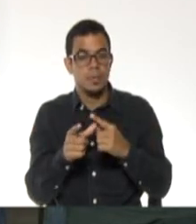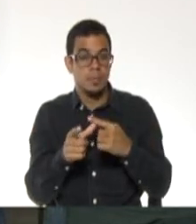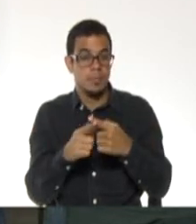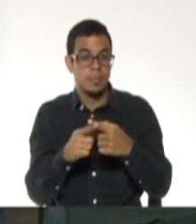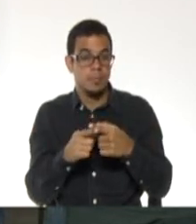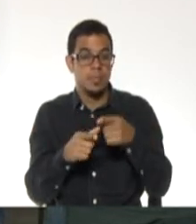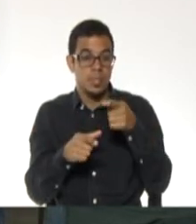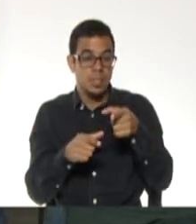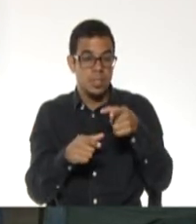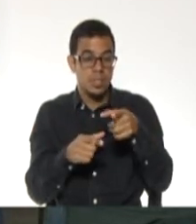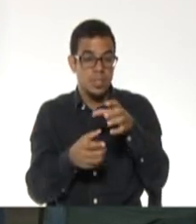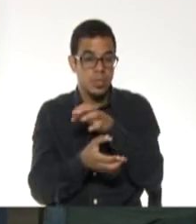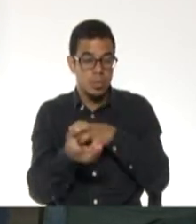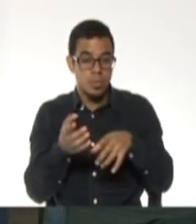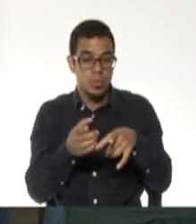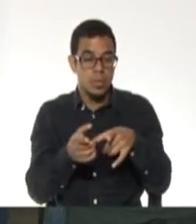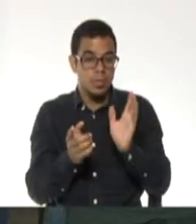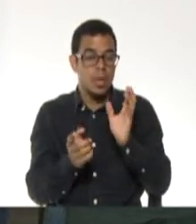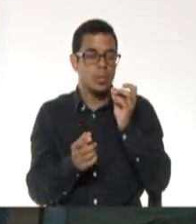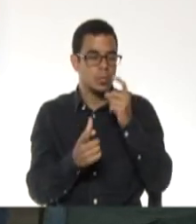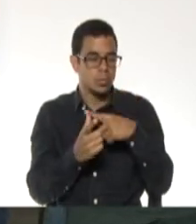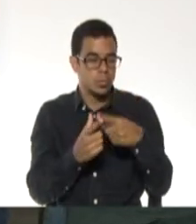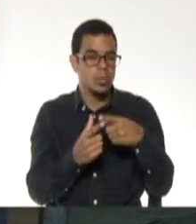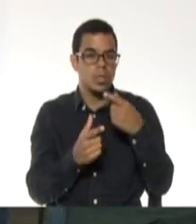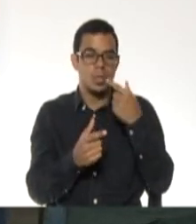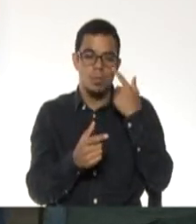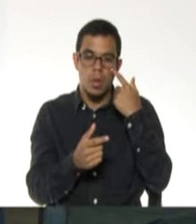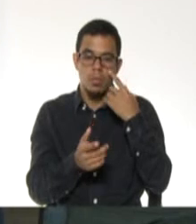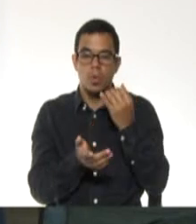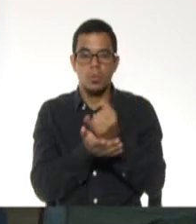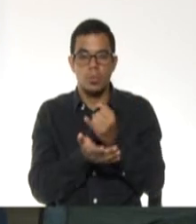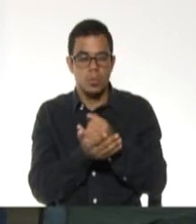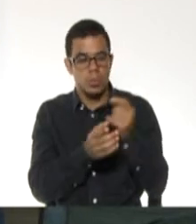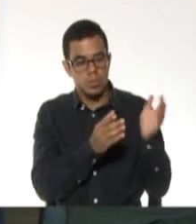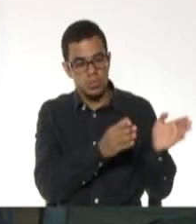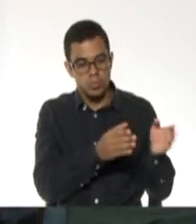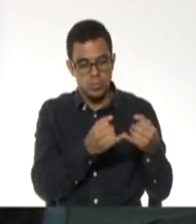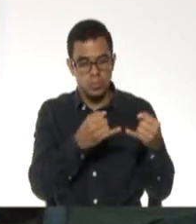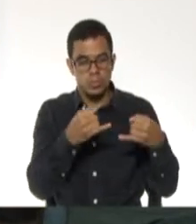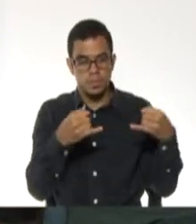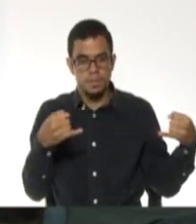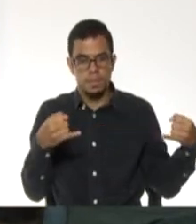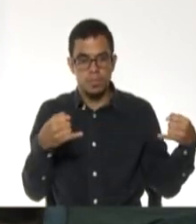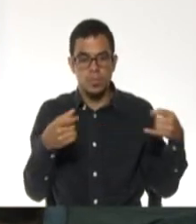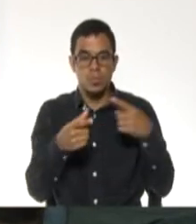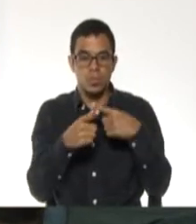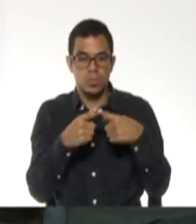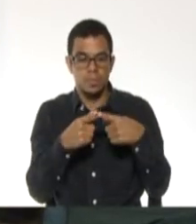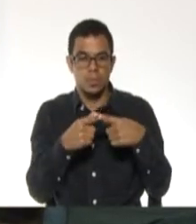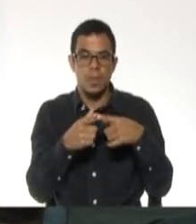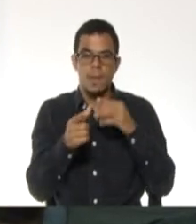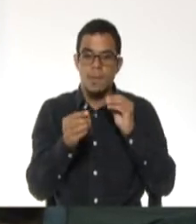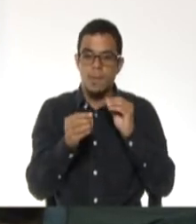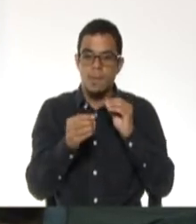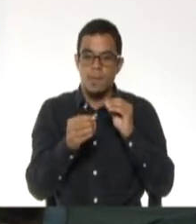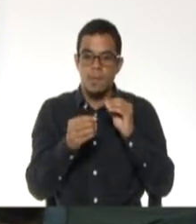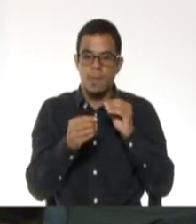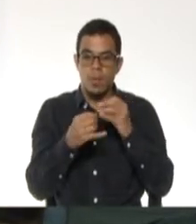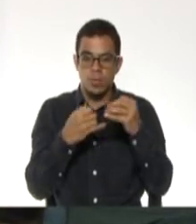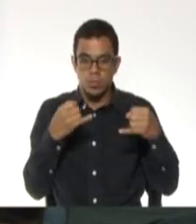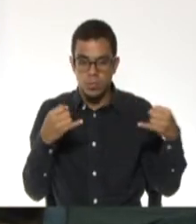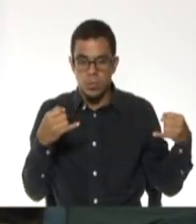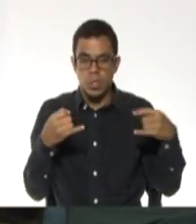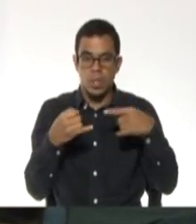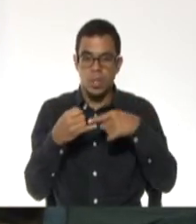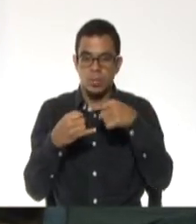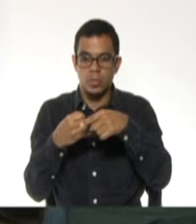prueba de continuidad que ya la hicimos anteriormente. Ok. Cuando se va a tierra, entonces la plancha...